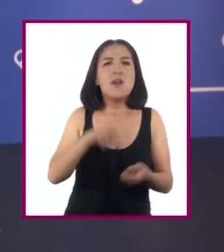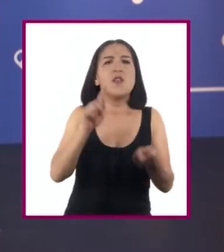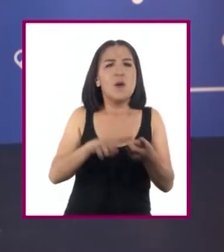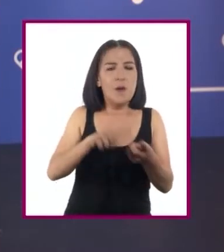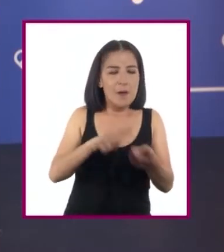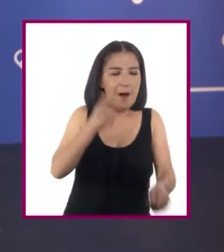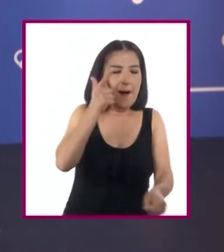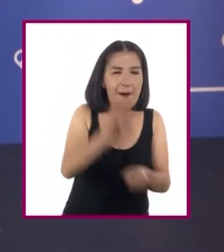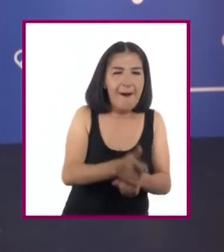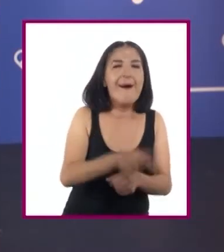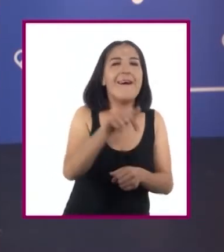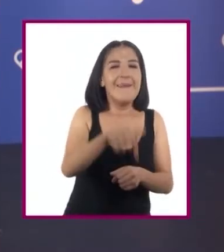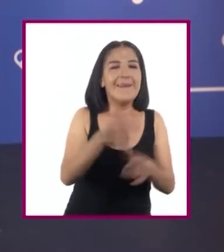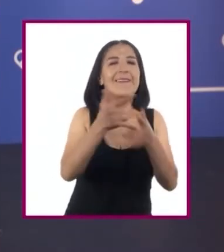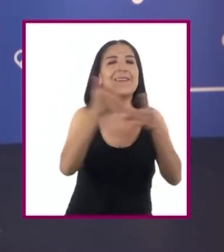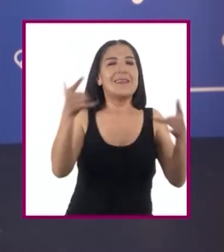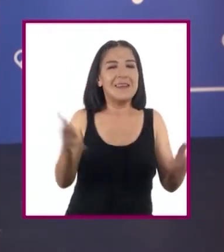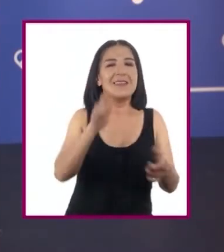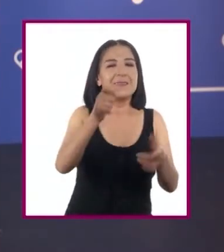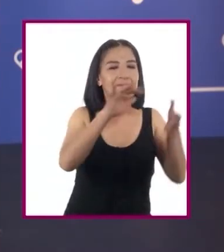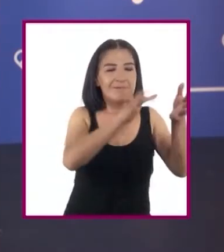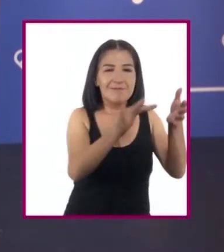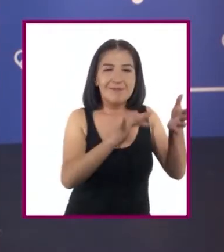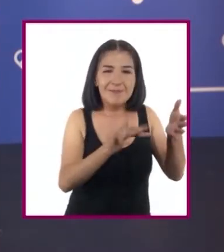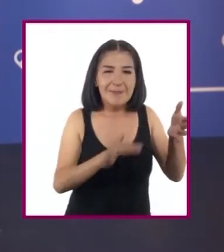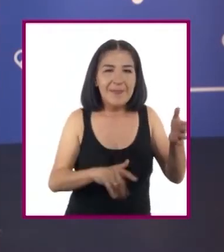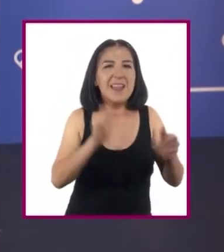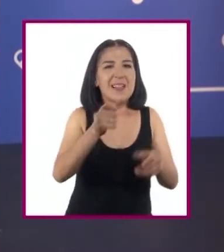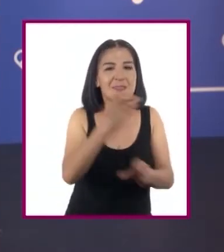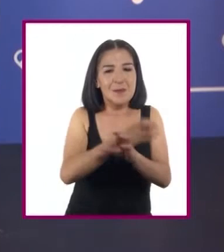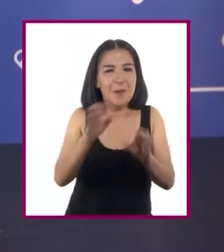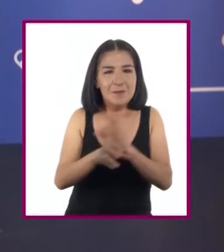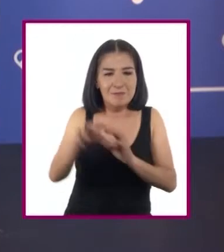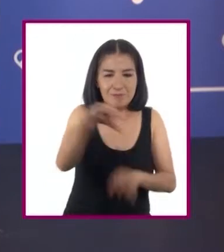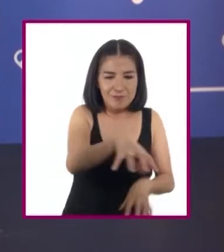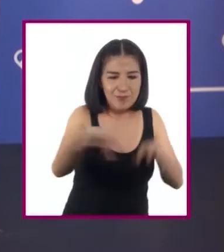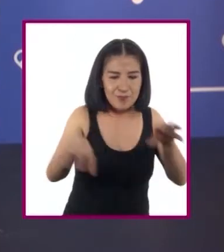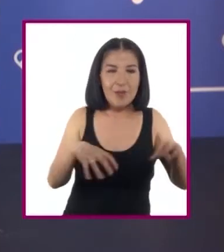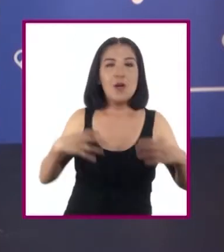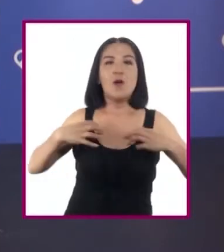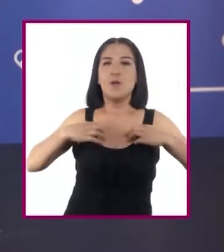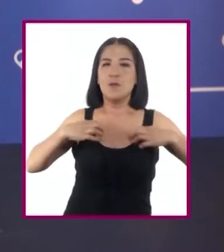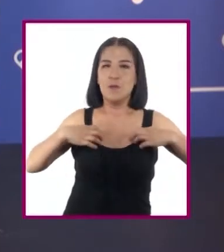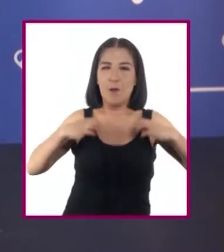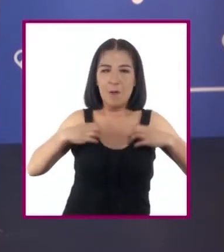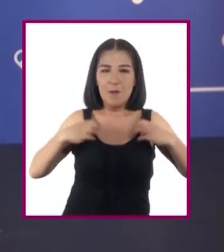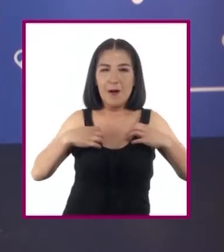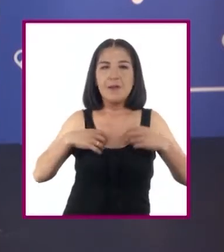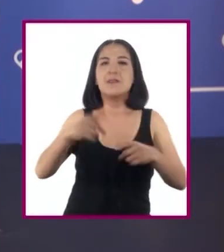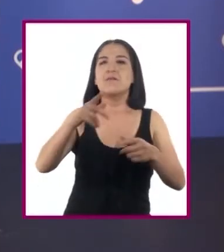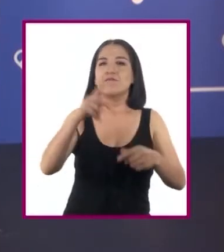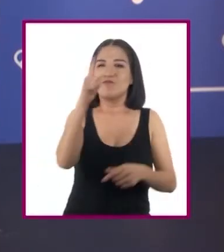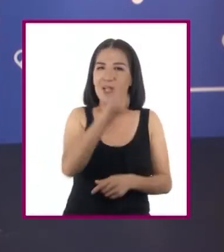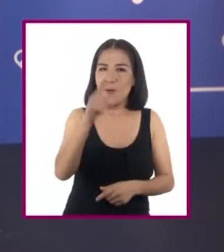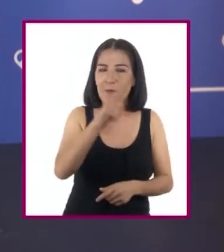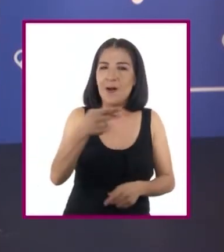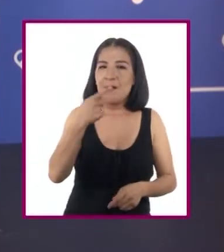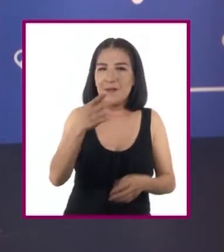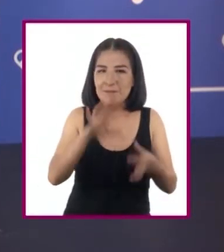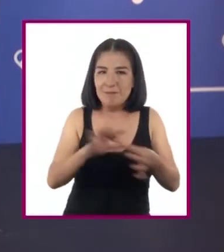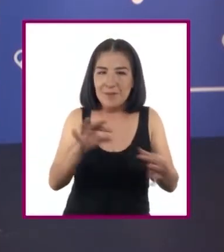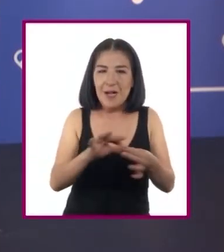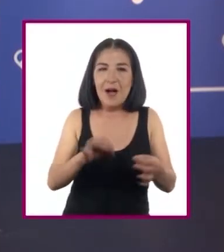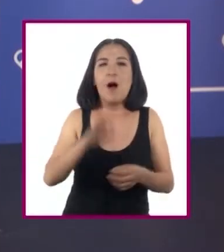aspecto, nos podemos guiar de la descripción de los objetos, vestimentas, lenguaje,